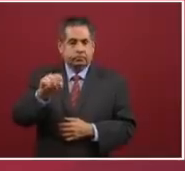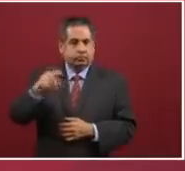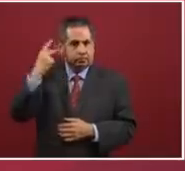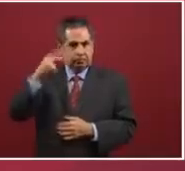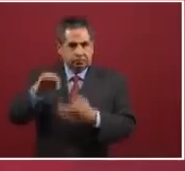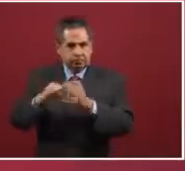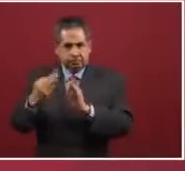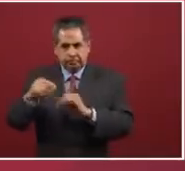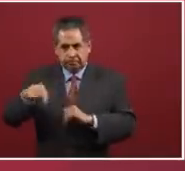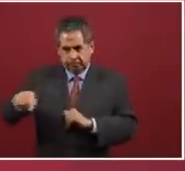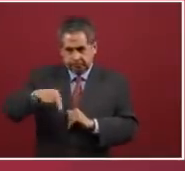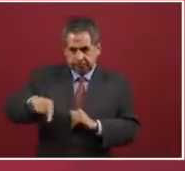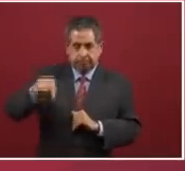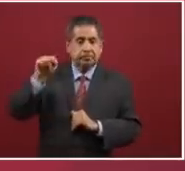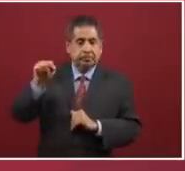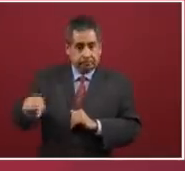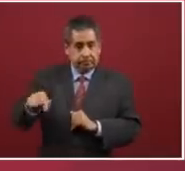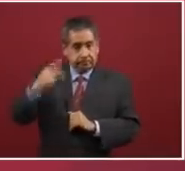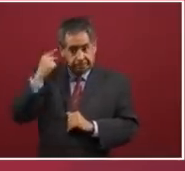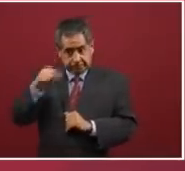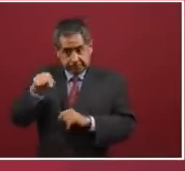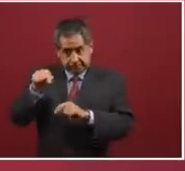Y allá en Puebla